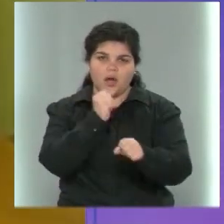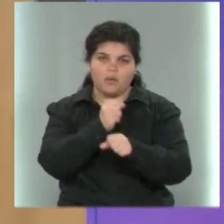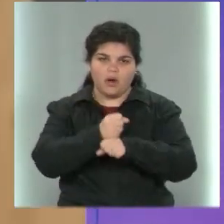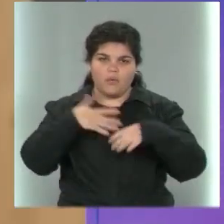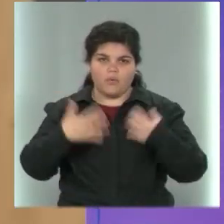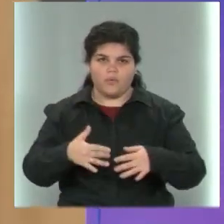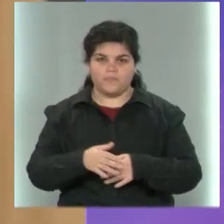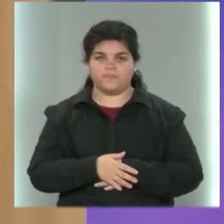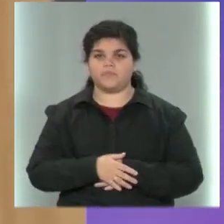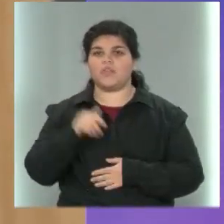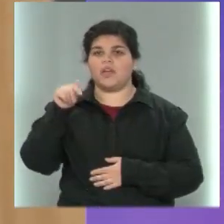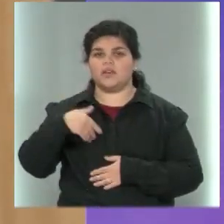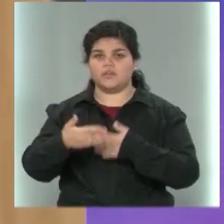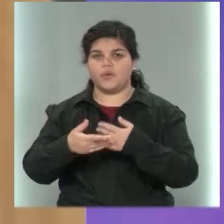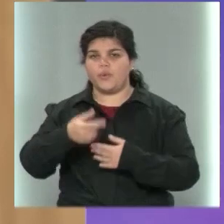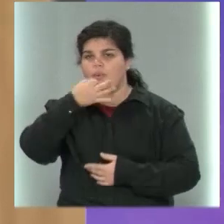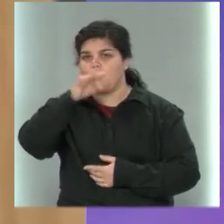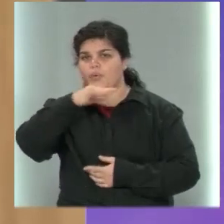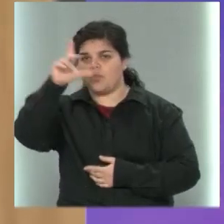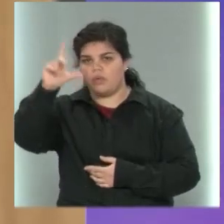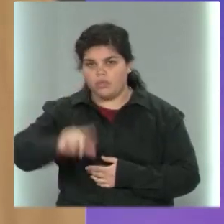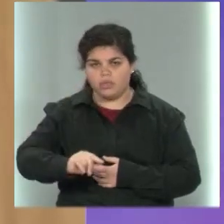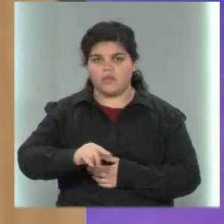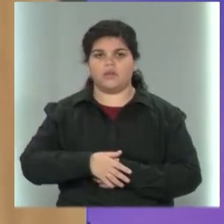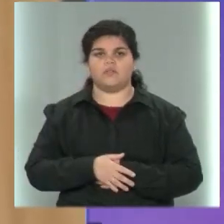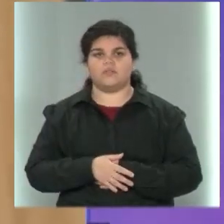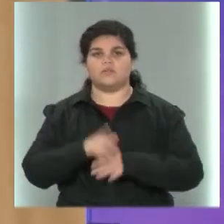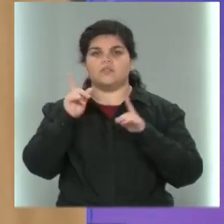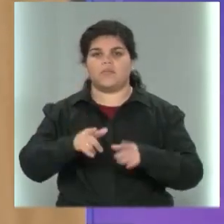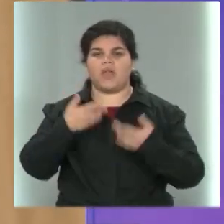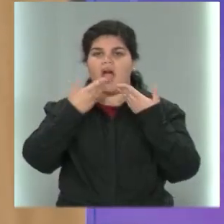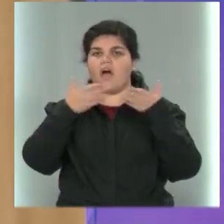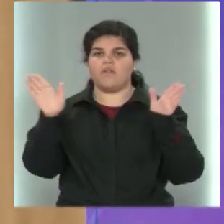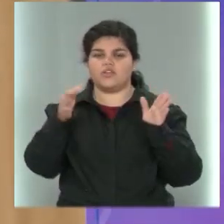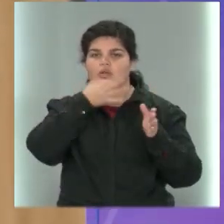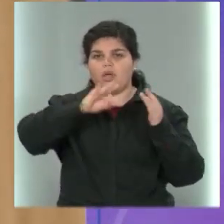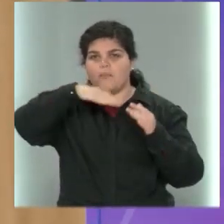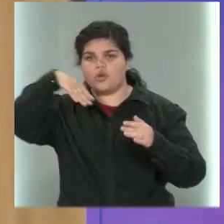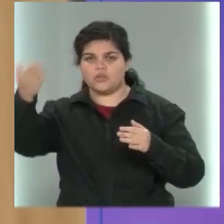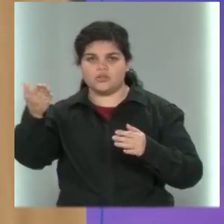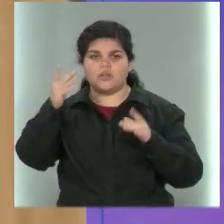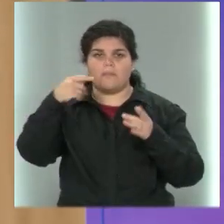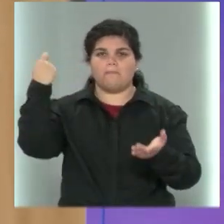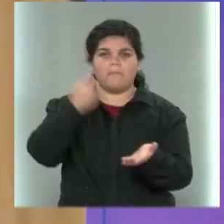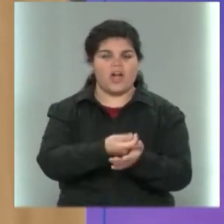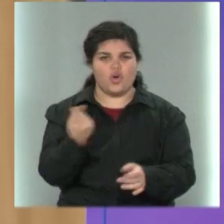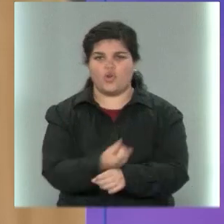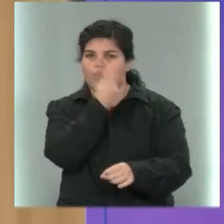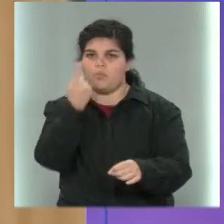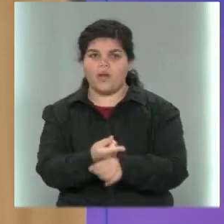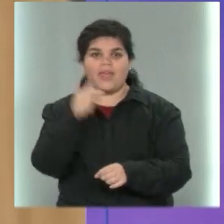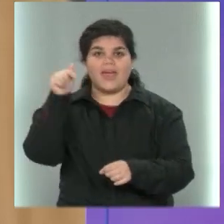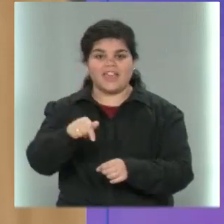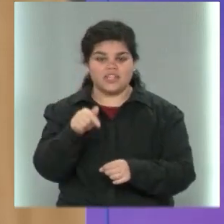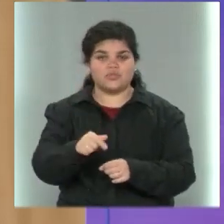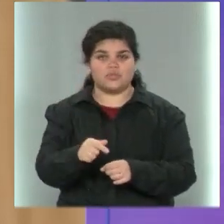empleo. Caída de ventas por razones obvias, apertura de importaciones, tarifas impagables. Eso es lo que tiene que